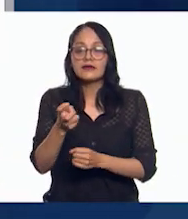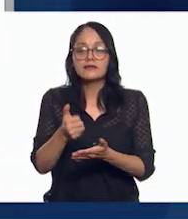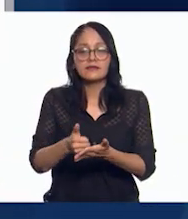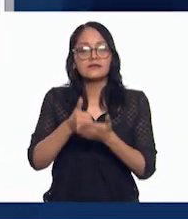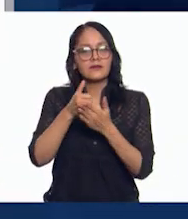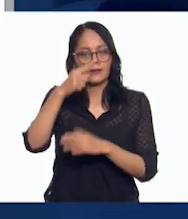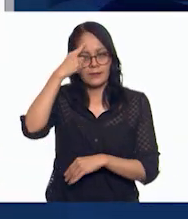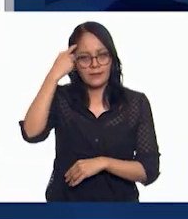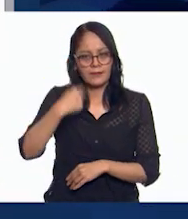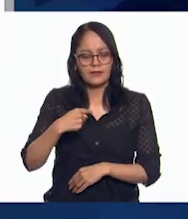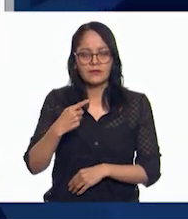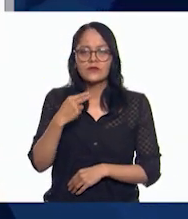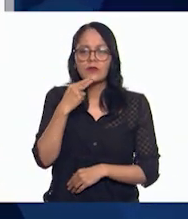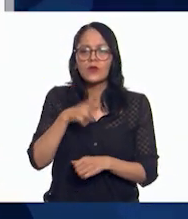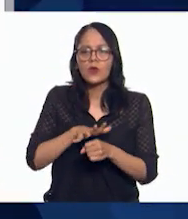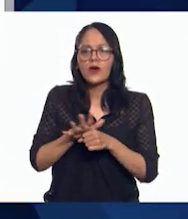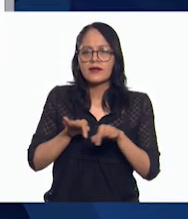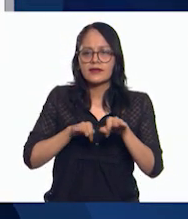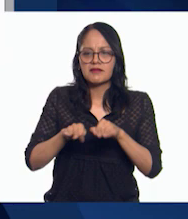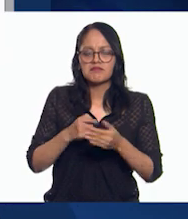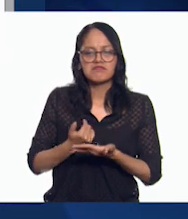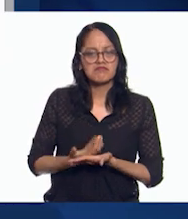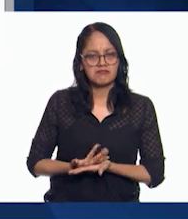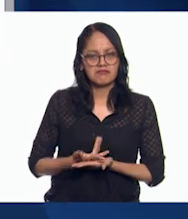obtener mediante el trabajo y la espera.